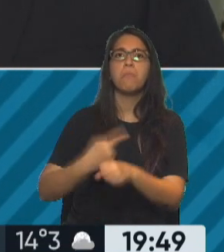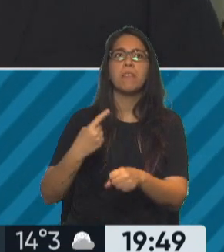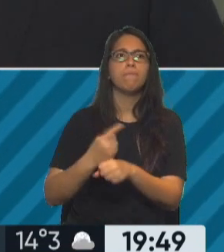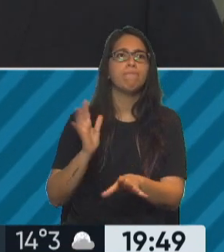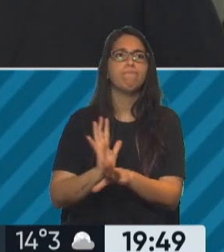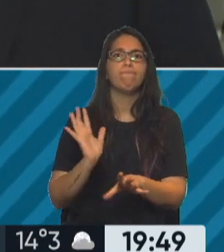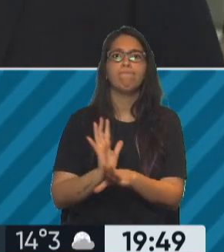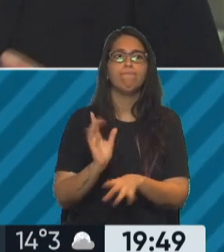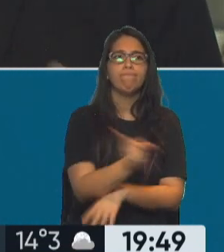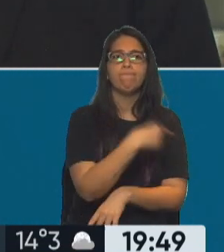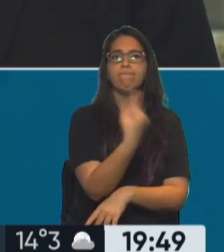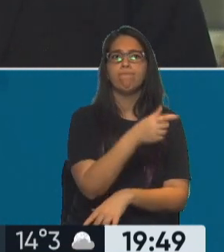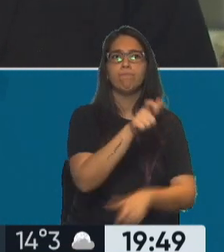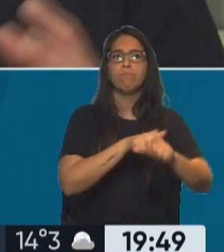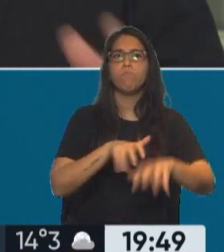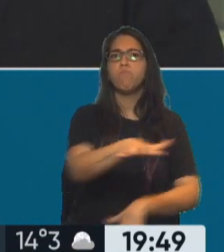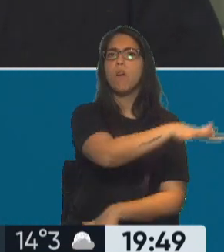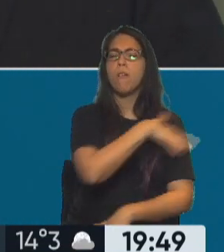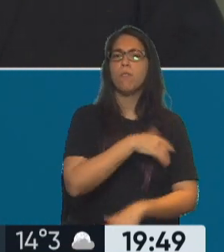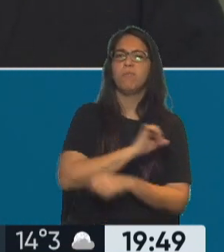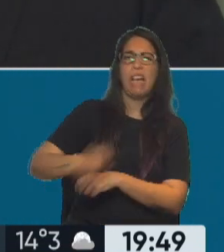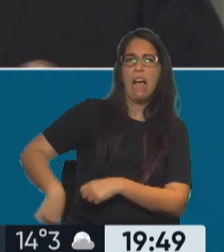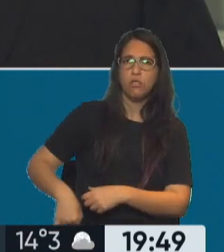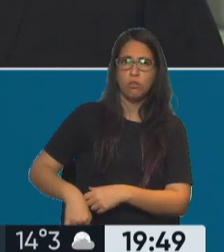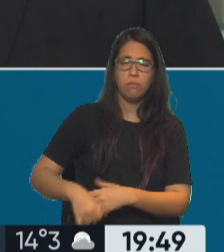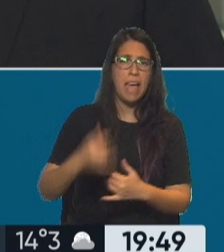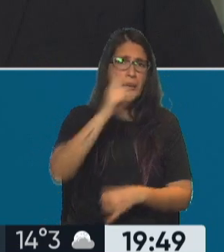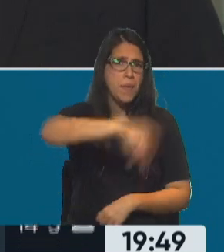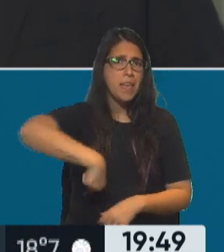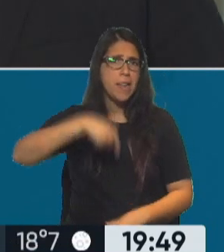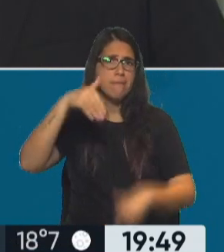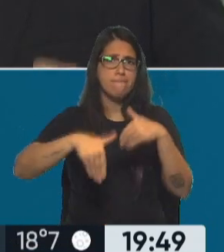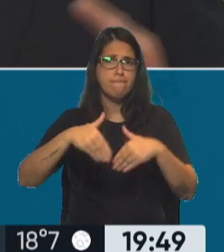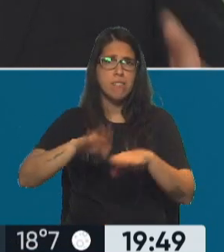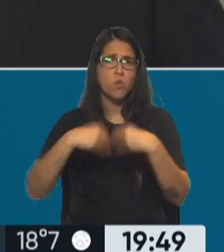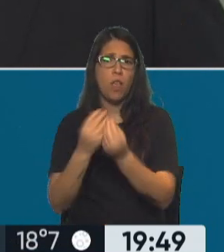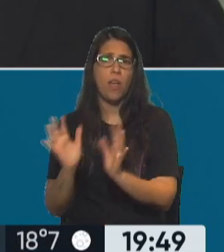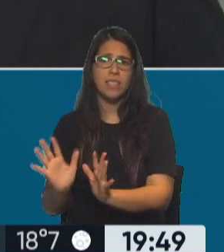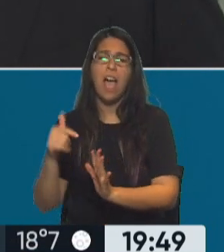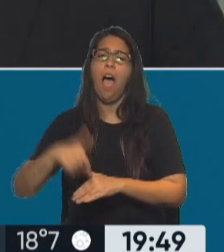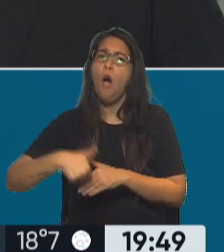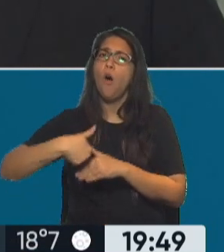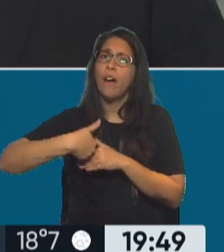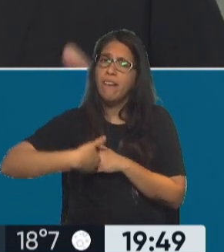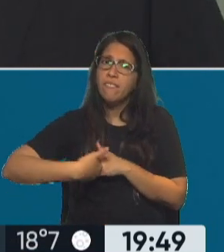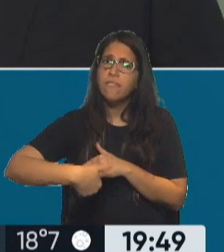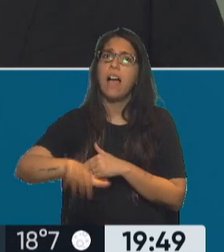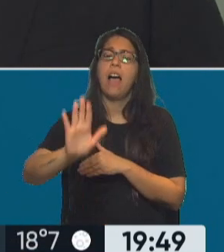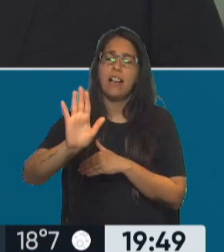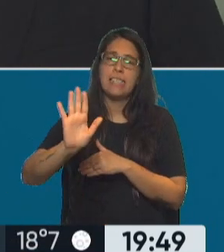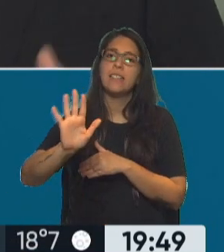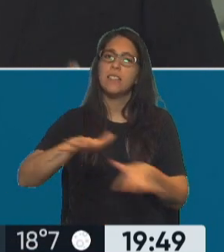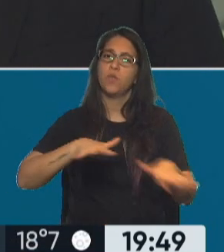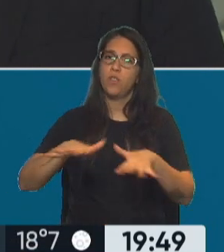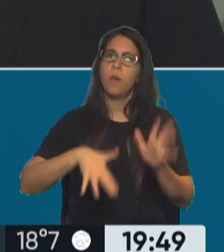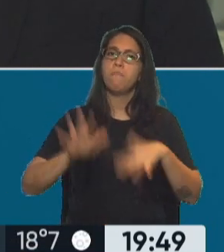indiferencia. Y cuando hay indiferencia suelen pasar este tipo de cuestiones. Agustín. Entonces, ahora vamos a tener un clima